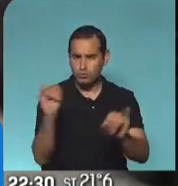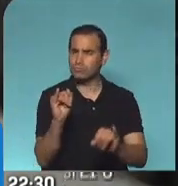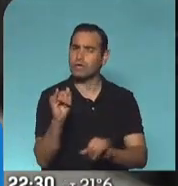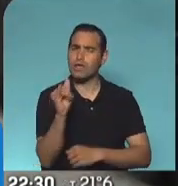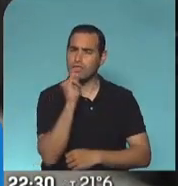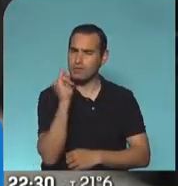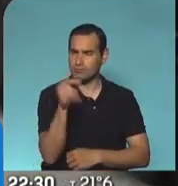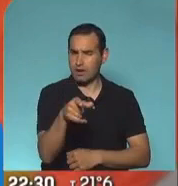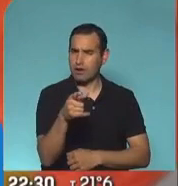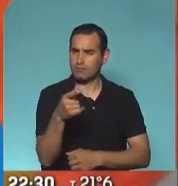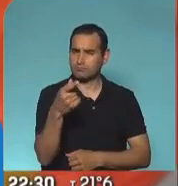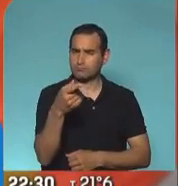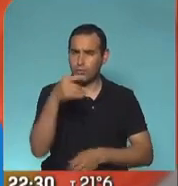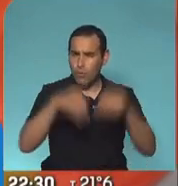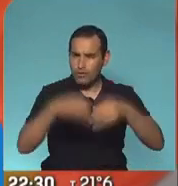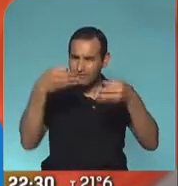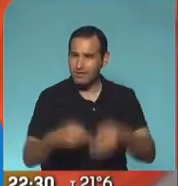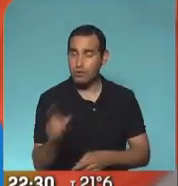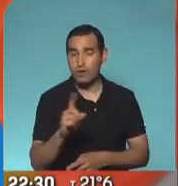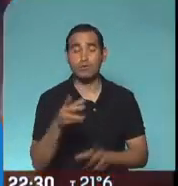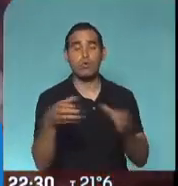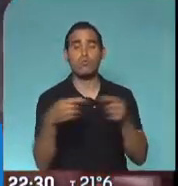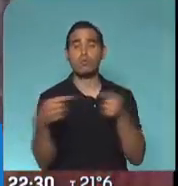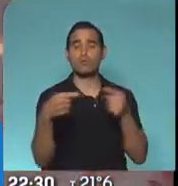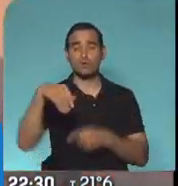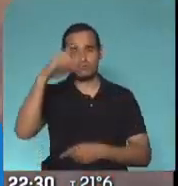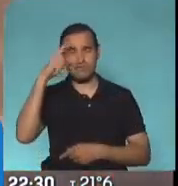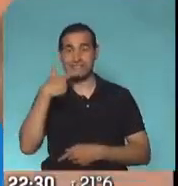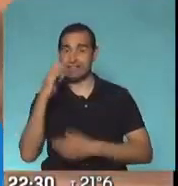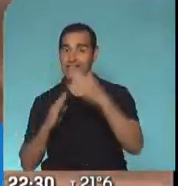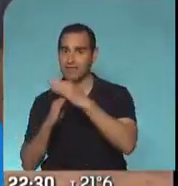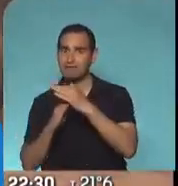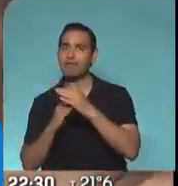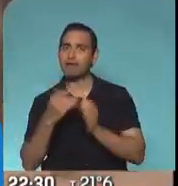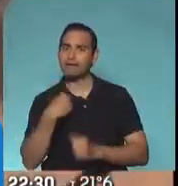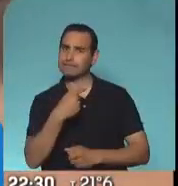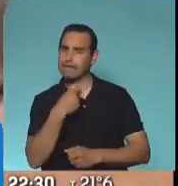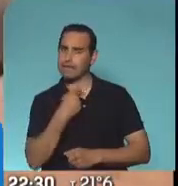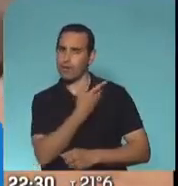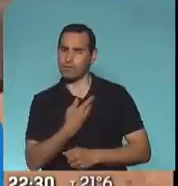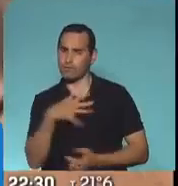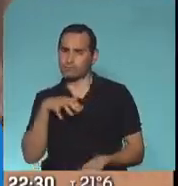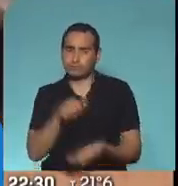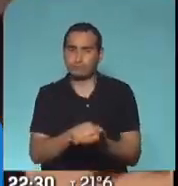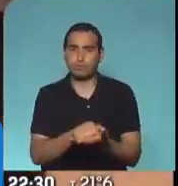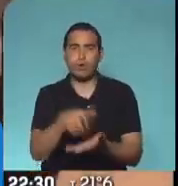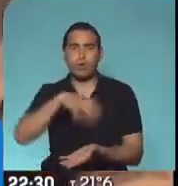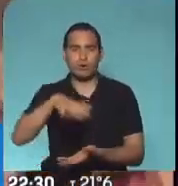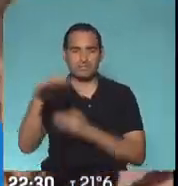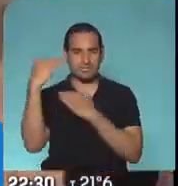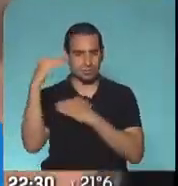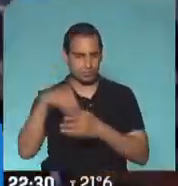supuestas irregularidades en los comicios, la oposición liderada por Mesa está gestando un intento de golpe con sede en Santa Cruz de la